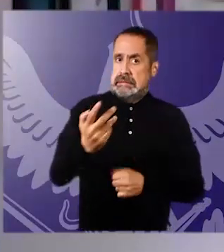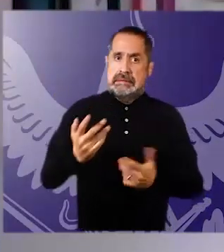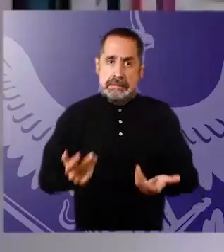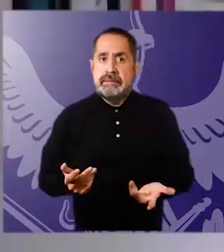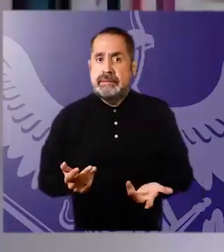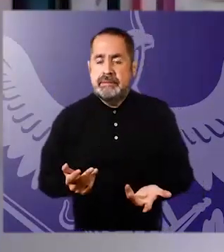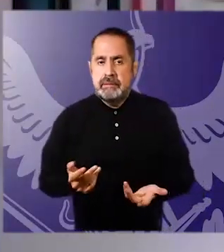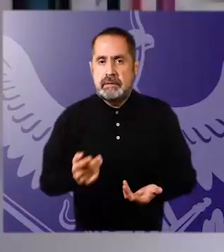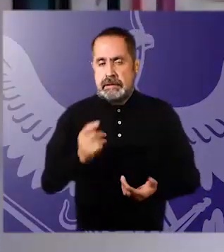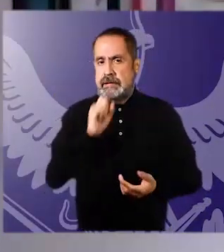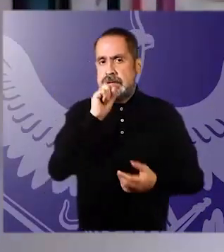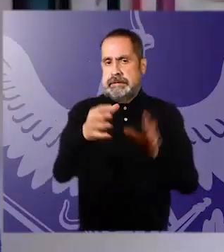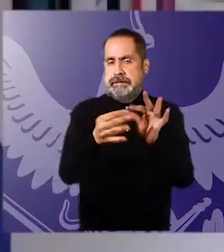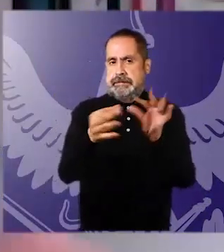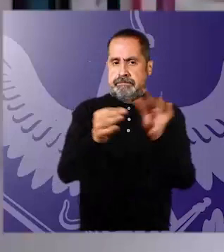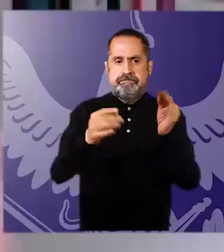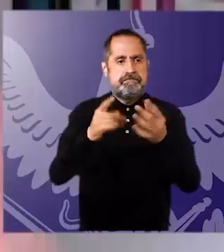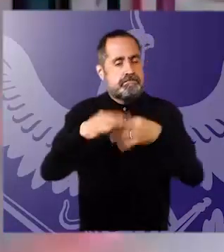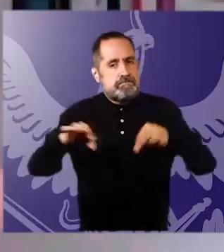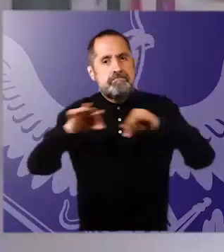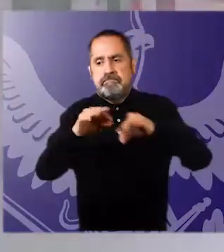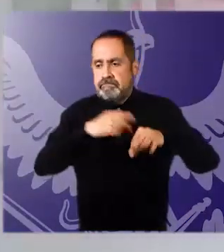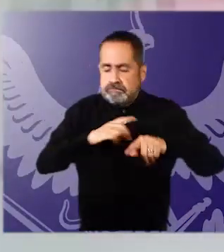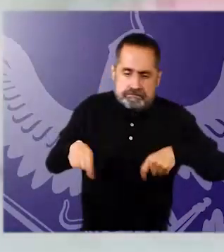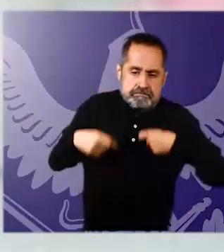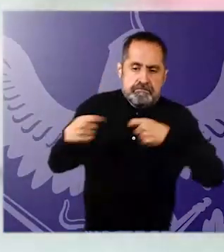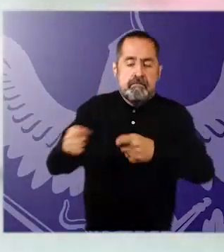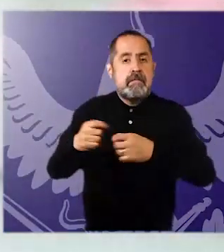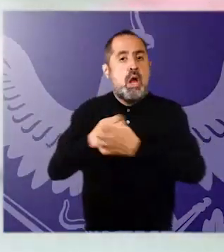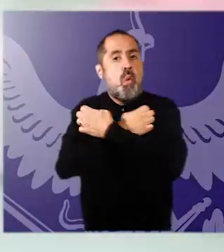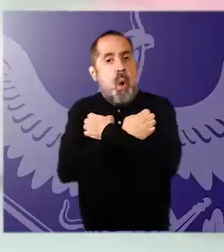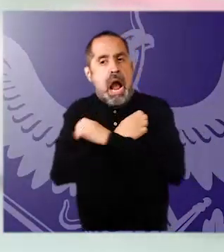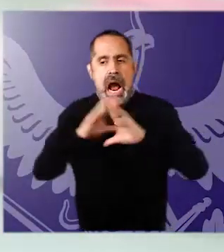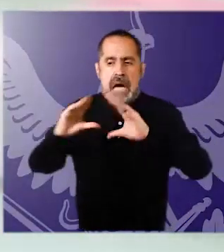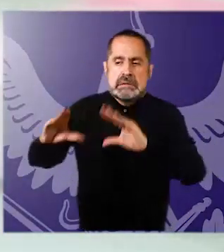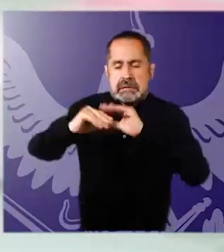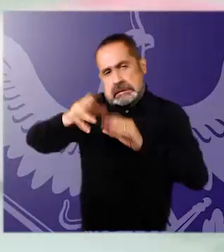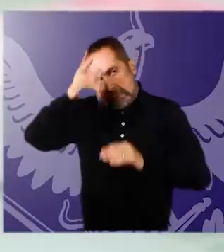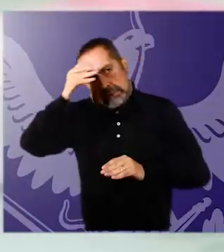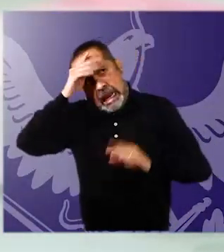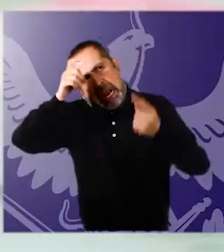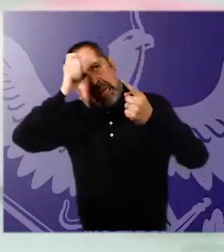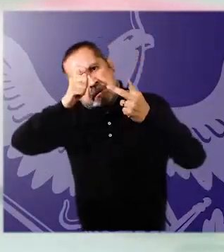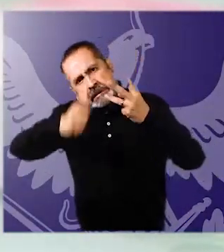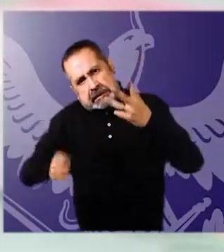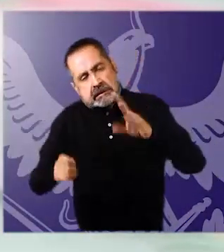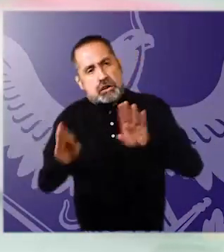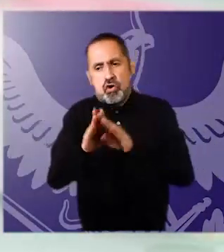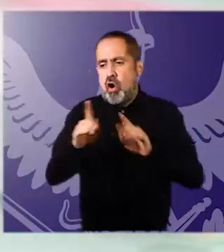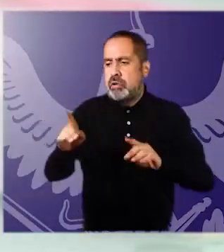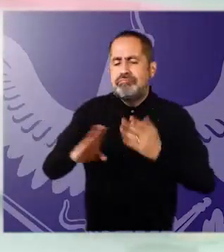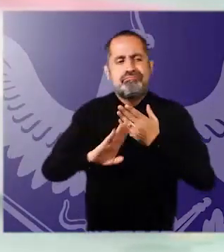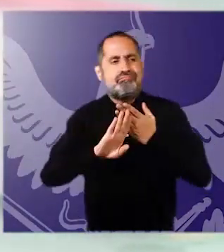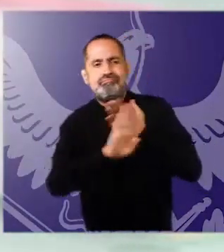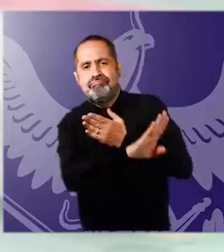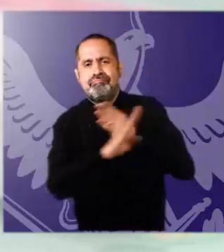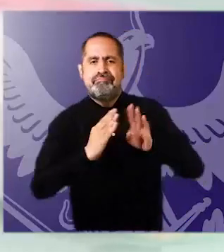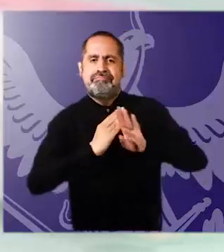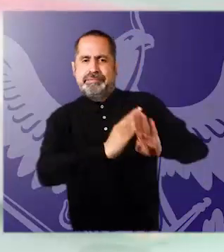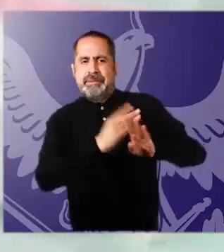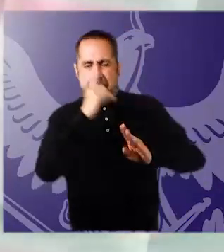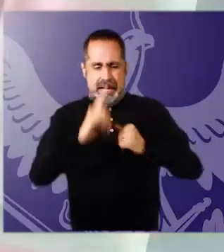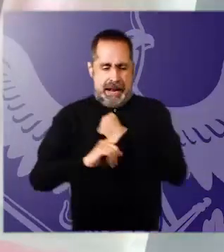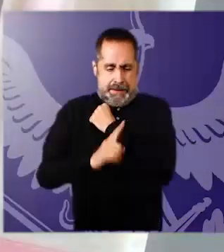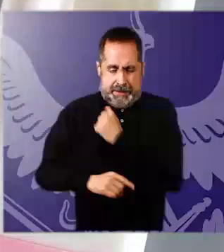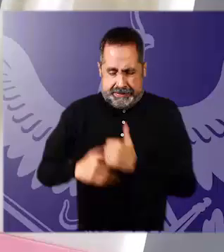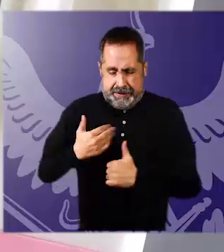mujeres. Y por último, agregaría que garantizar el acceso a la educación sexual y a los